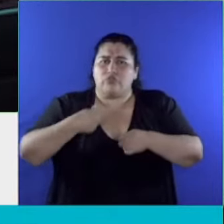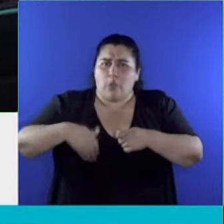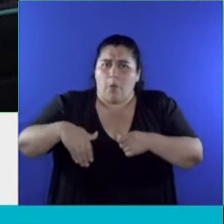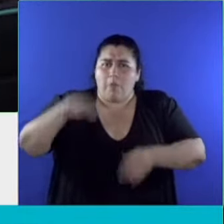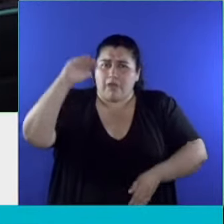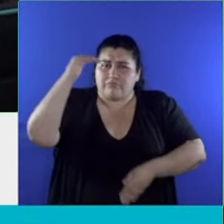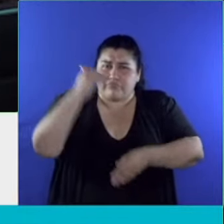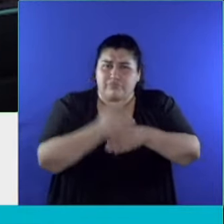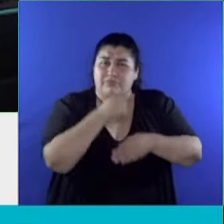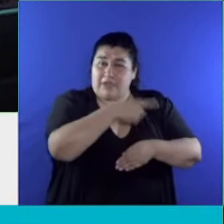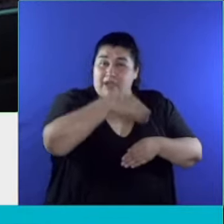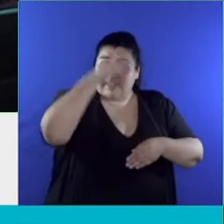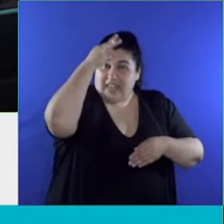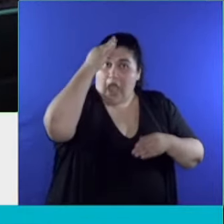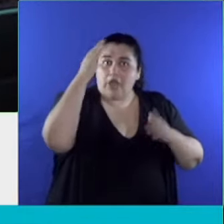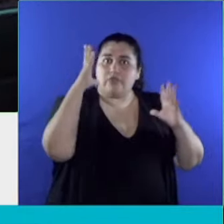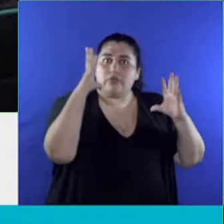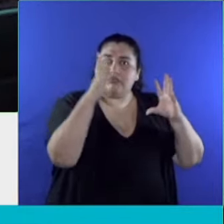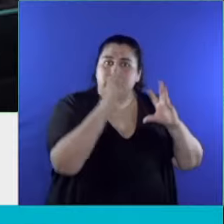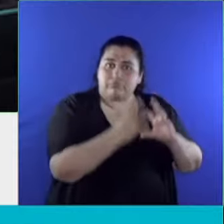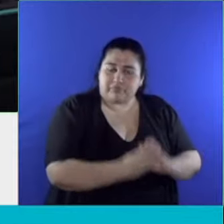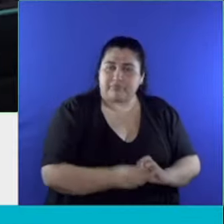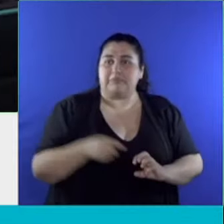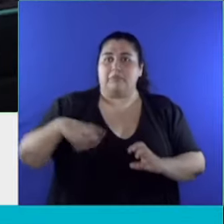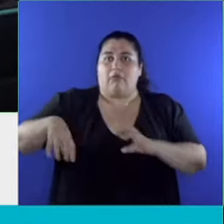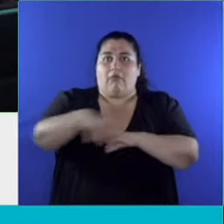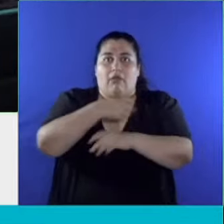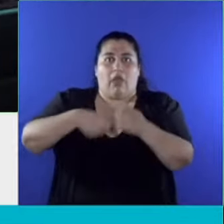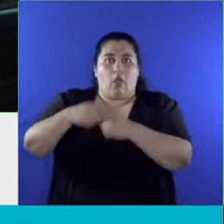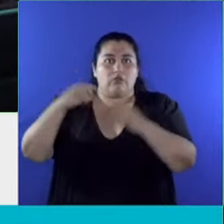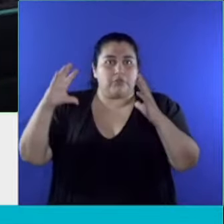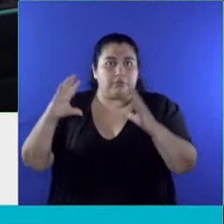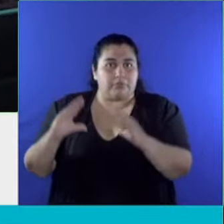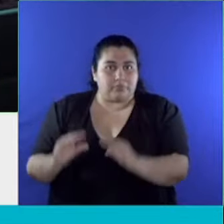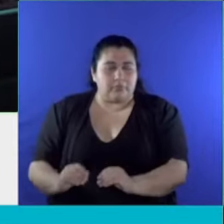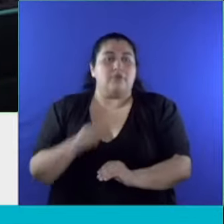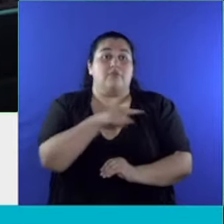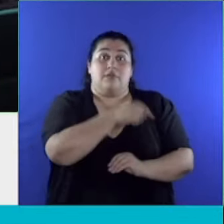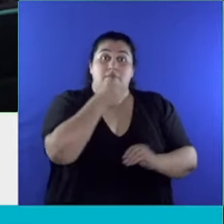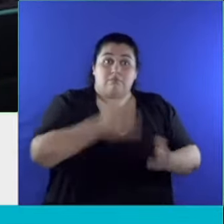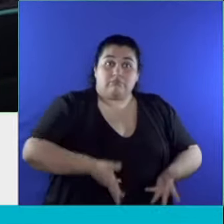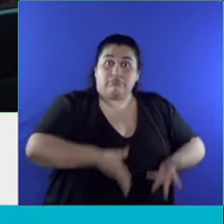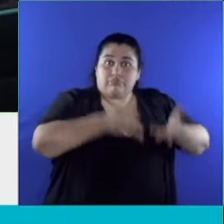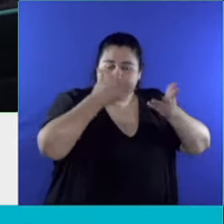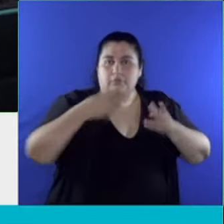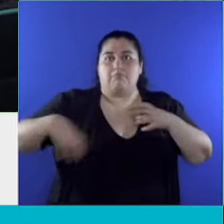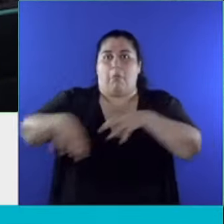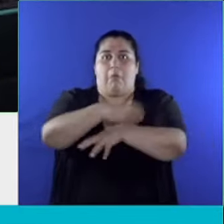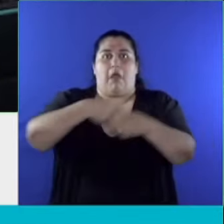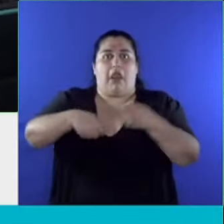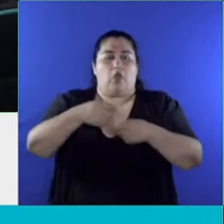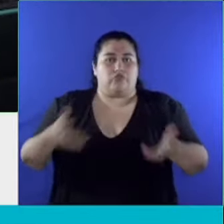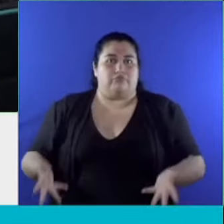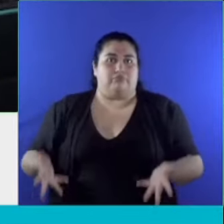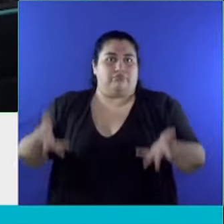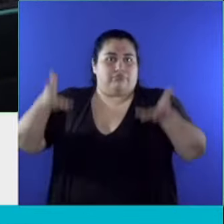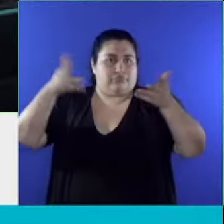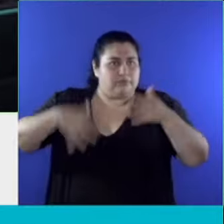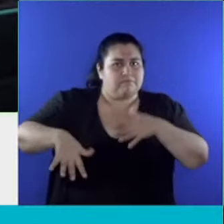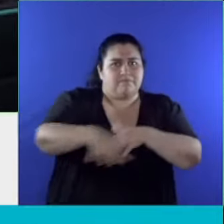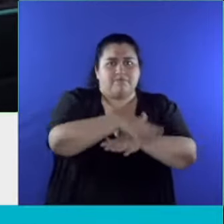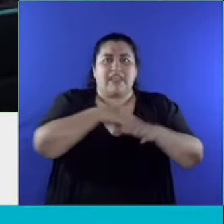vez que el teatro estuvo y se puso de pie comenzaron a vender más se empezó a poblar mucho más la zona céntrica y turística y